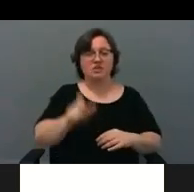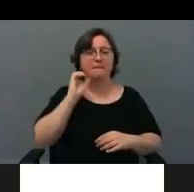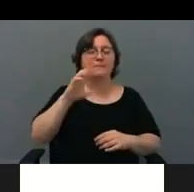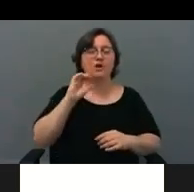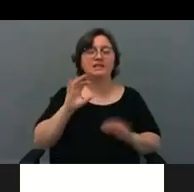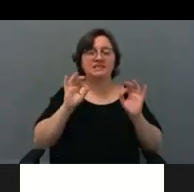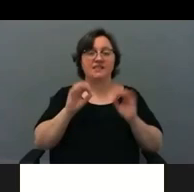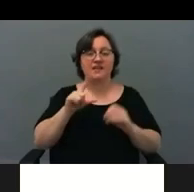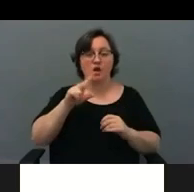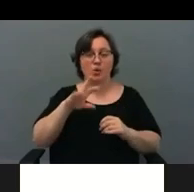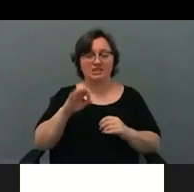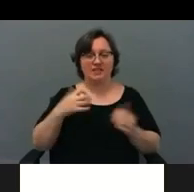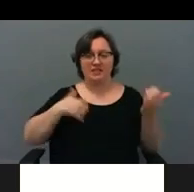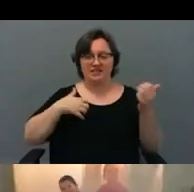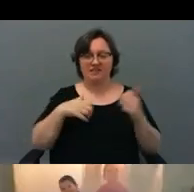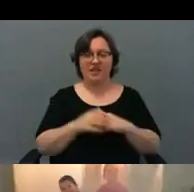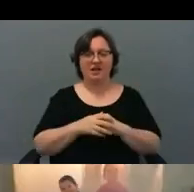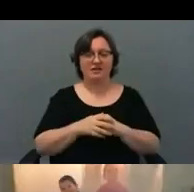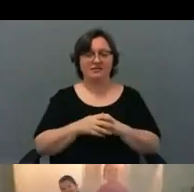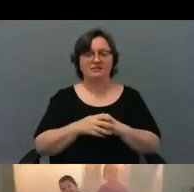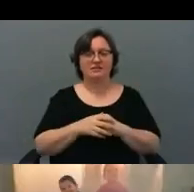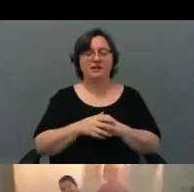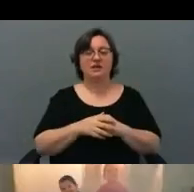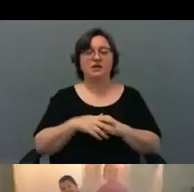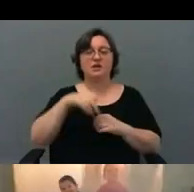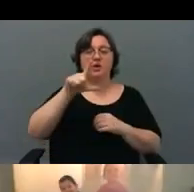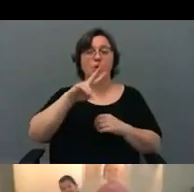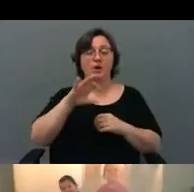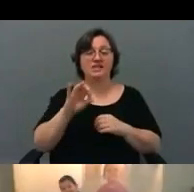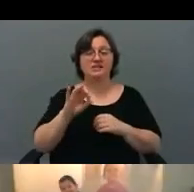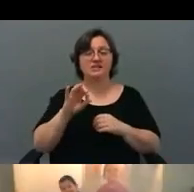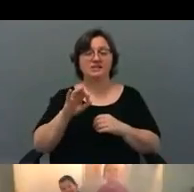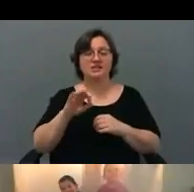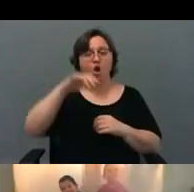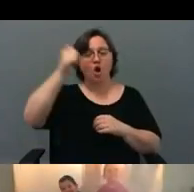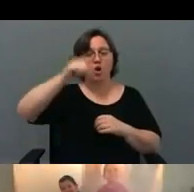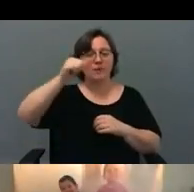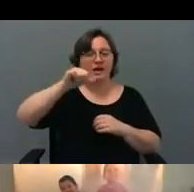exposición de Luis. Luis es un hombre